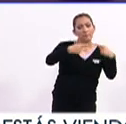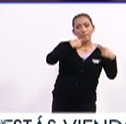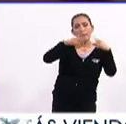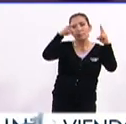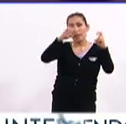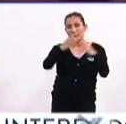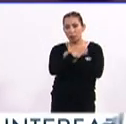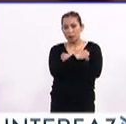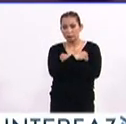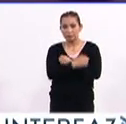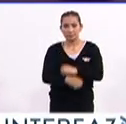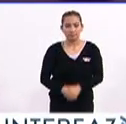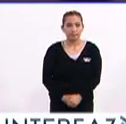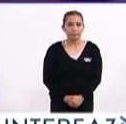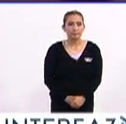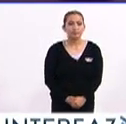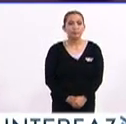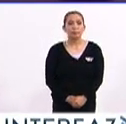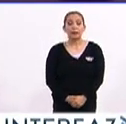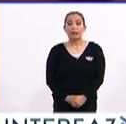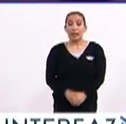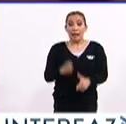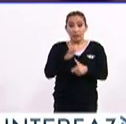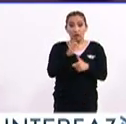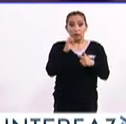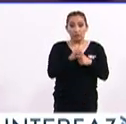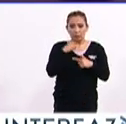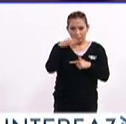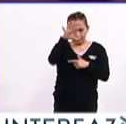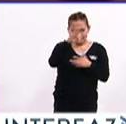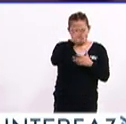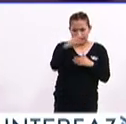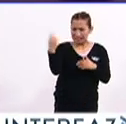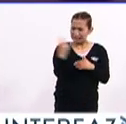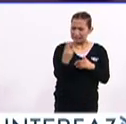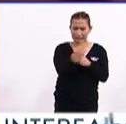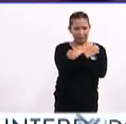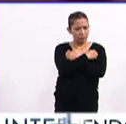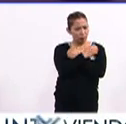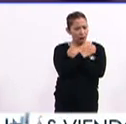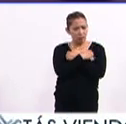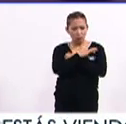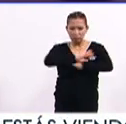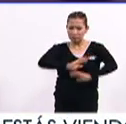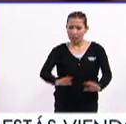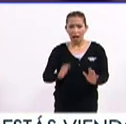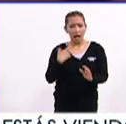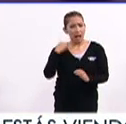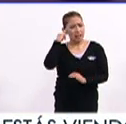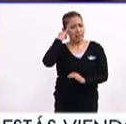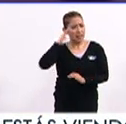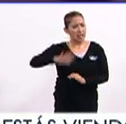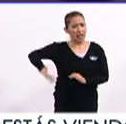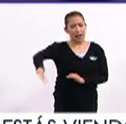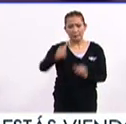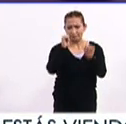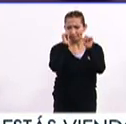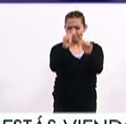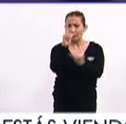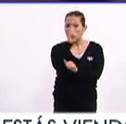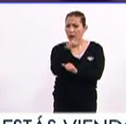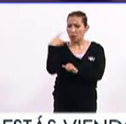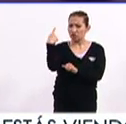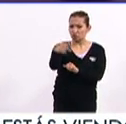el tema de la educación. Así como rescatar una urgencia de la educación, con urgencia la educación indígena, las